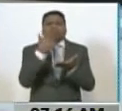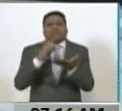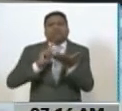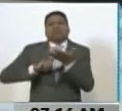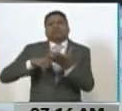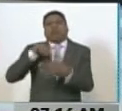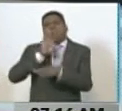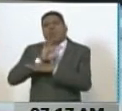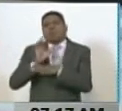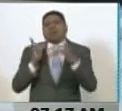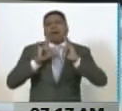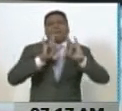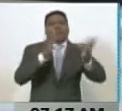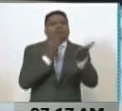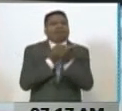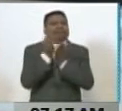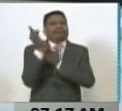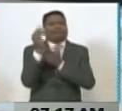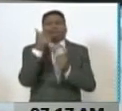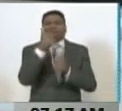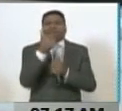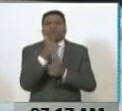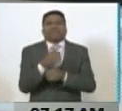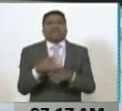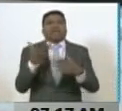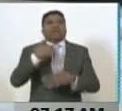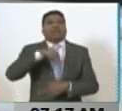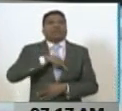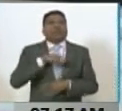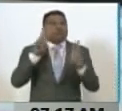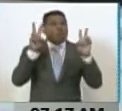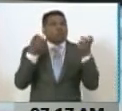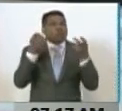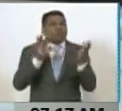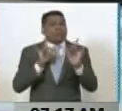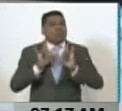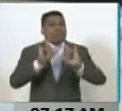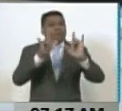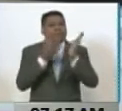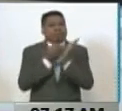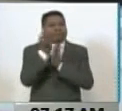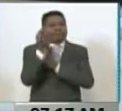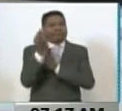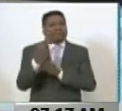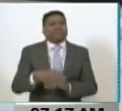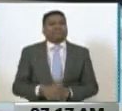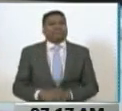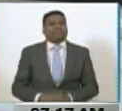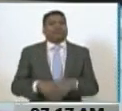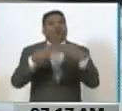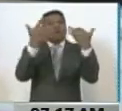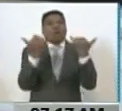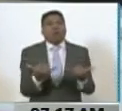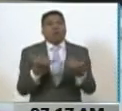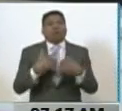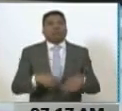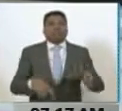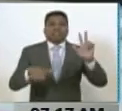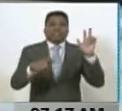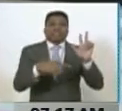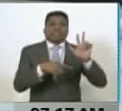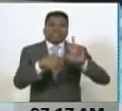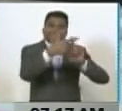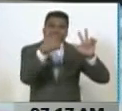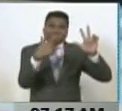amor infinito, que es el eslogan que hemos utilizado para este aniversario, ya que hoy se cumplen